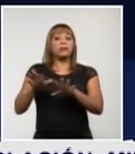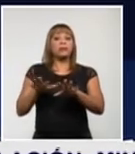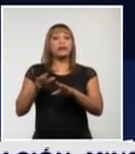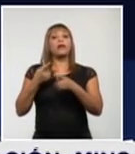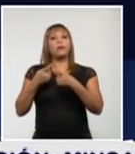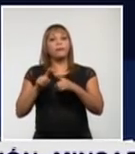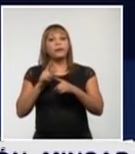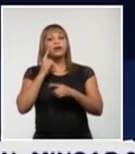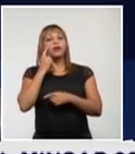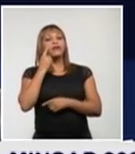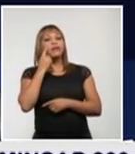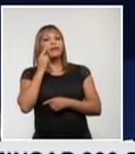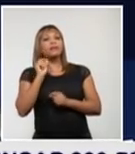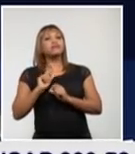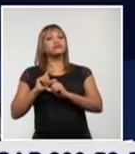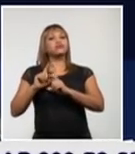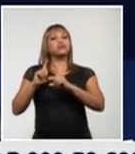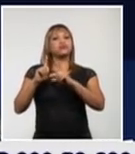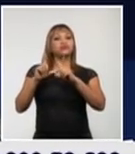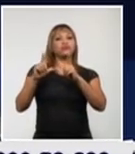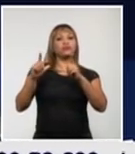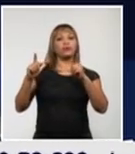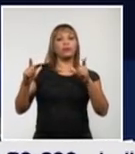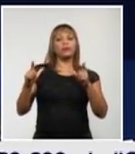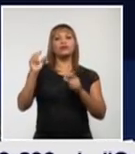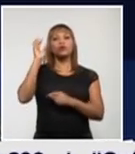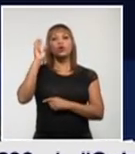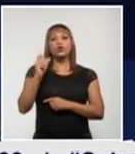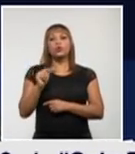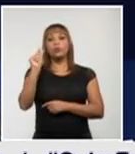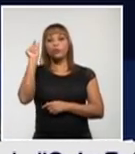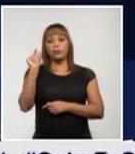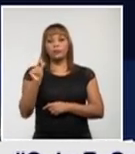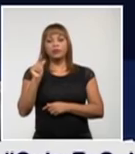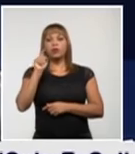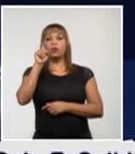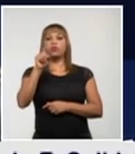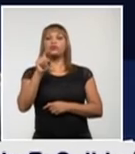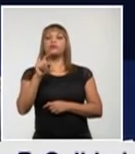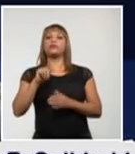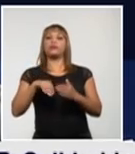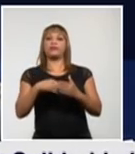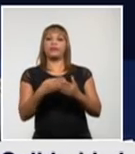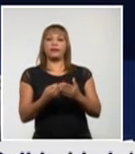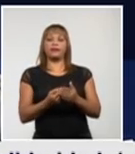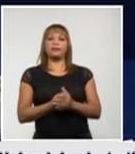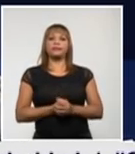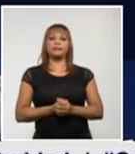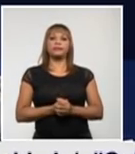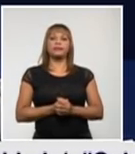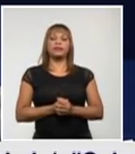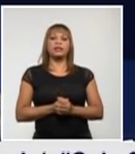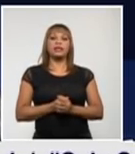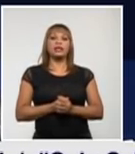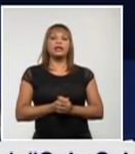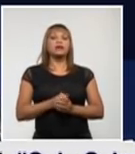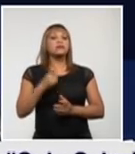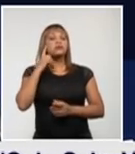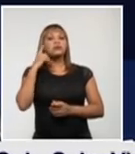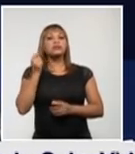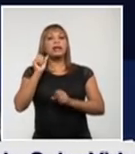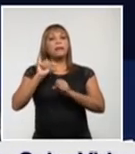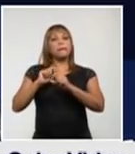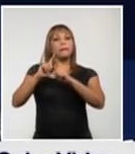ve el incremento en el número de casos en los últimos días. Y no sé si tendrás el mapa de Santi